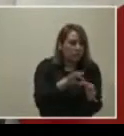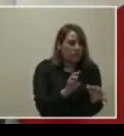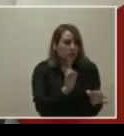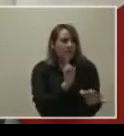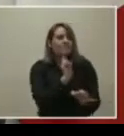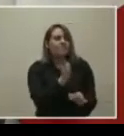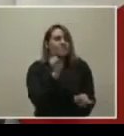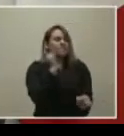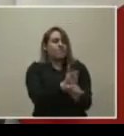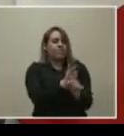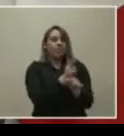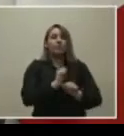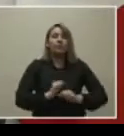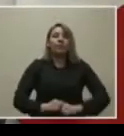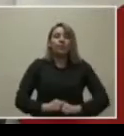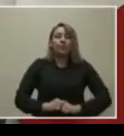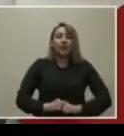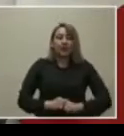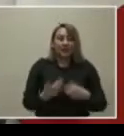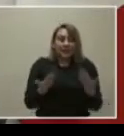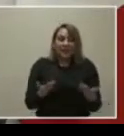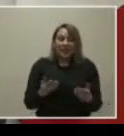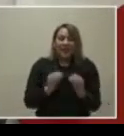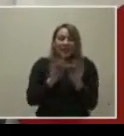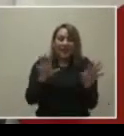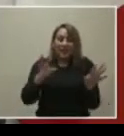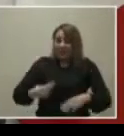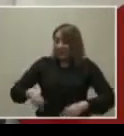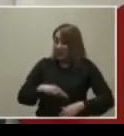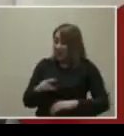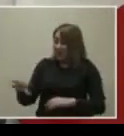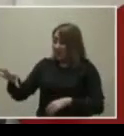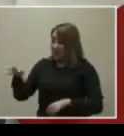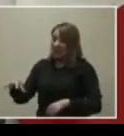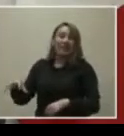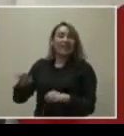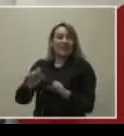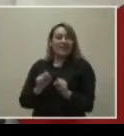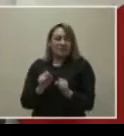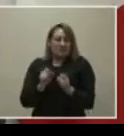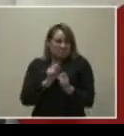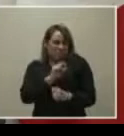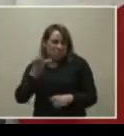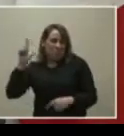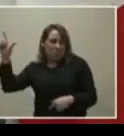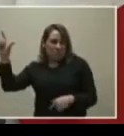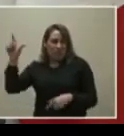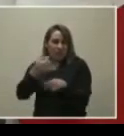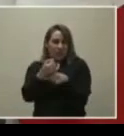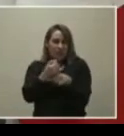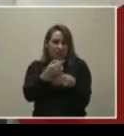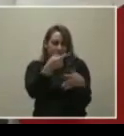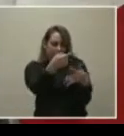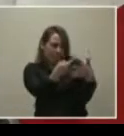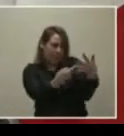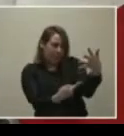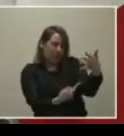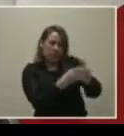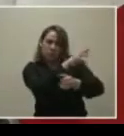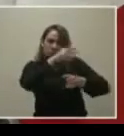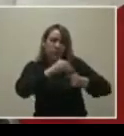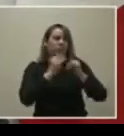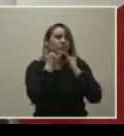fortalecida. Desde luego que desde el campo del desarrollo profesional de las labores propias de una investigación tenemos que considerar todo dato y agotar toda